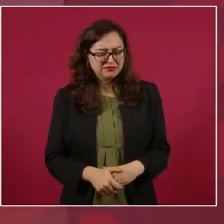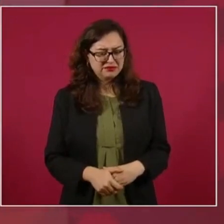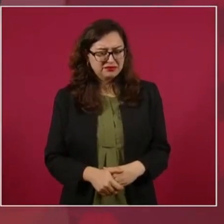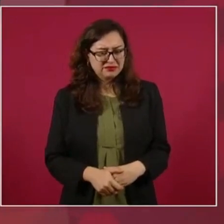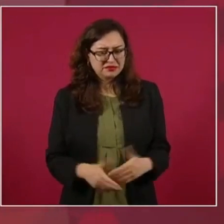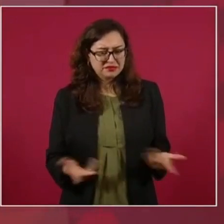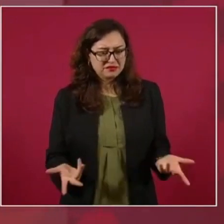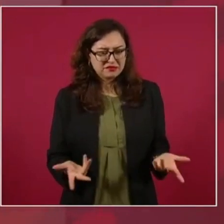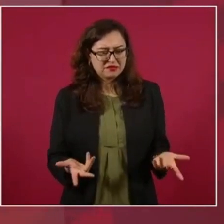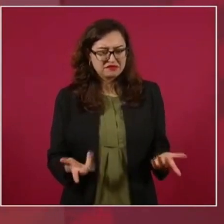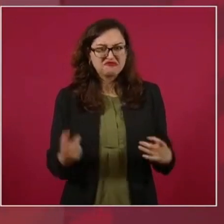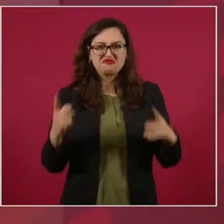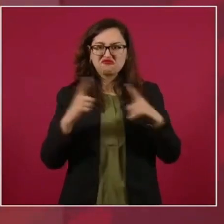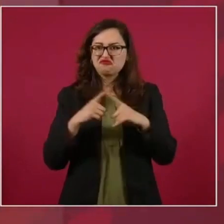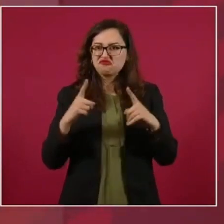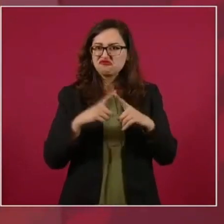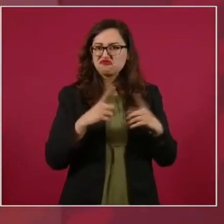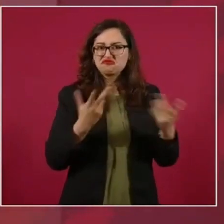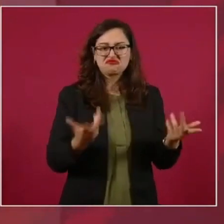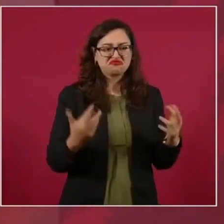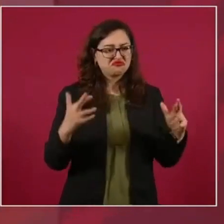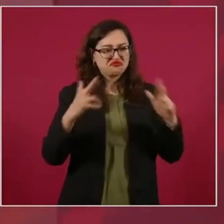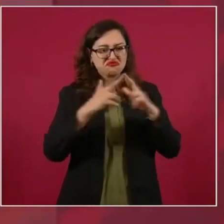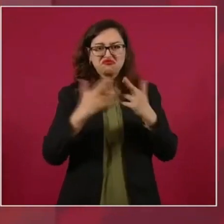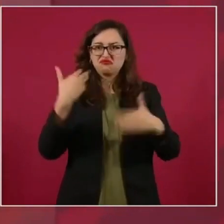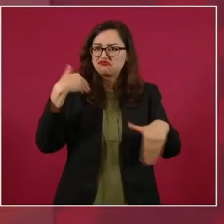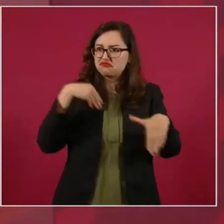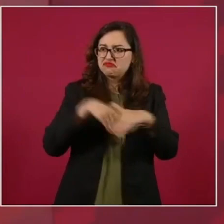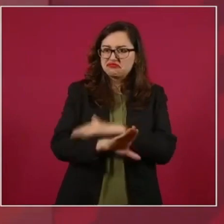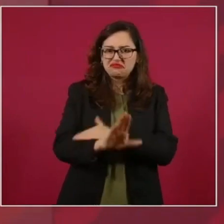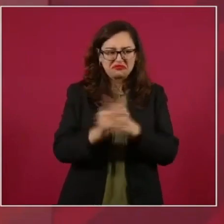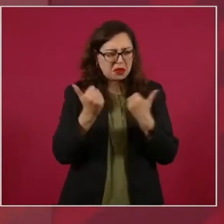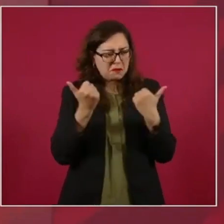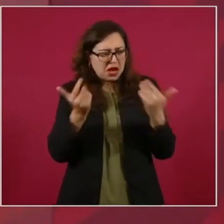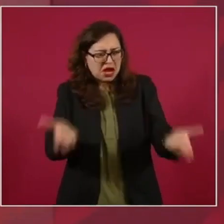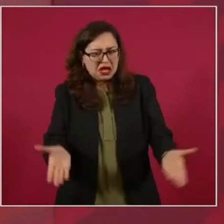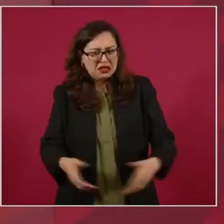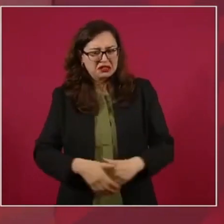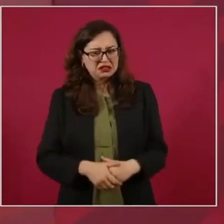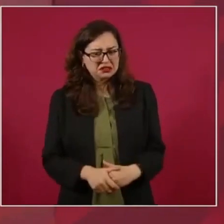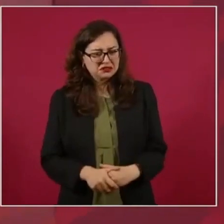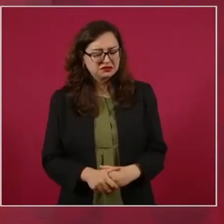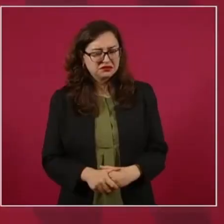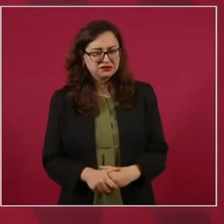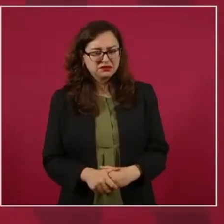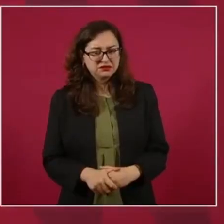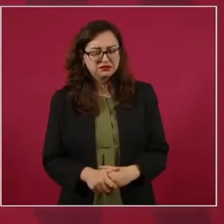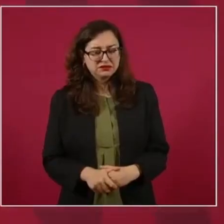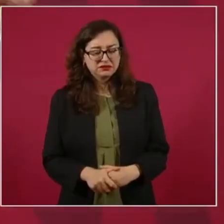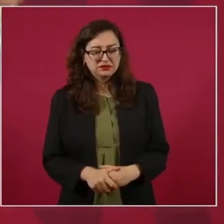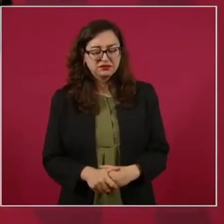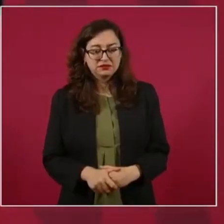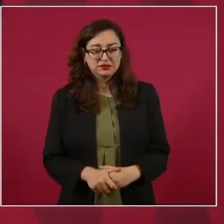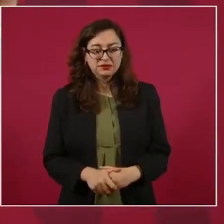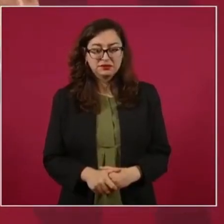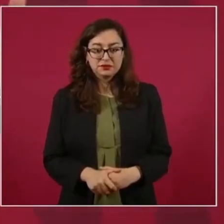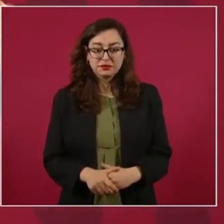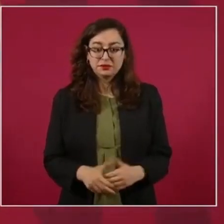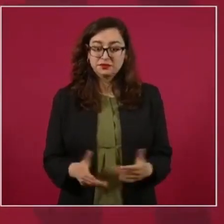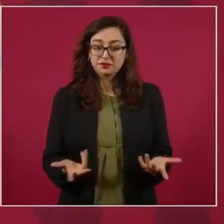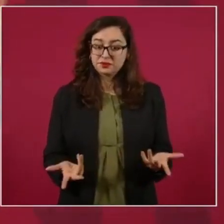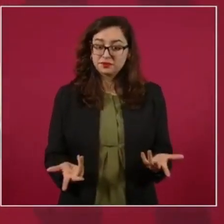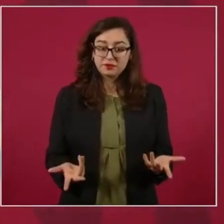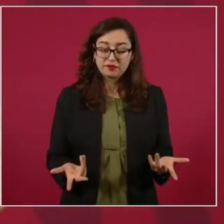a las iglesias? Me refiero a